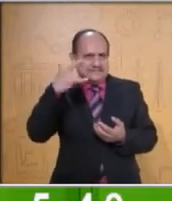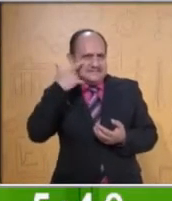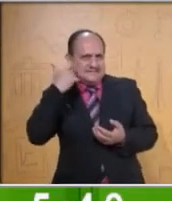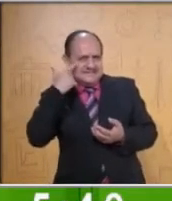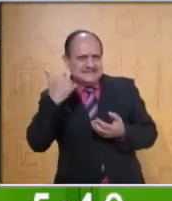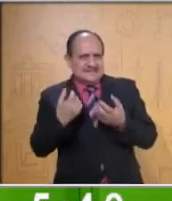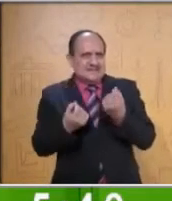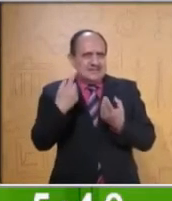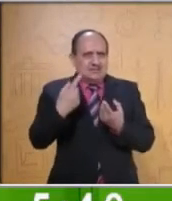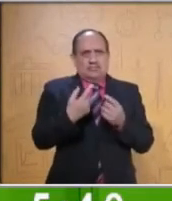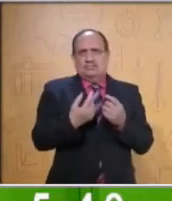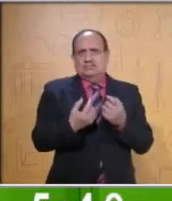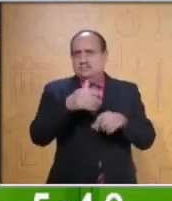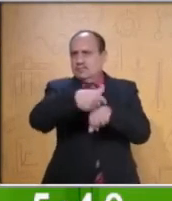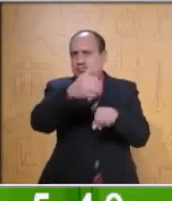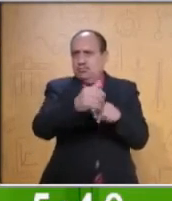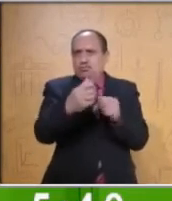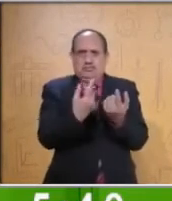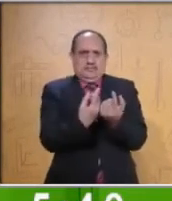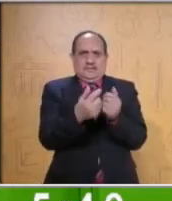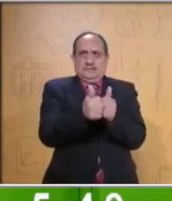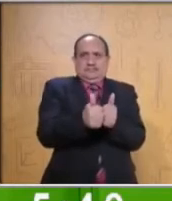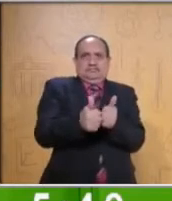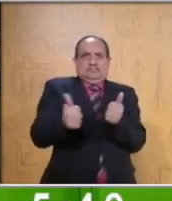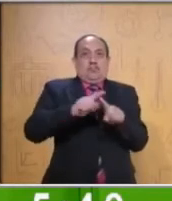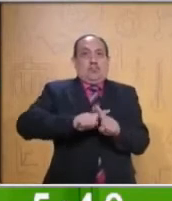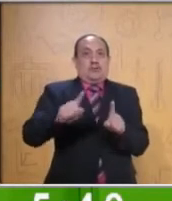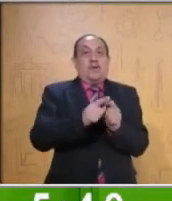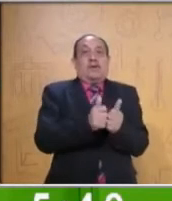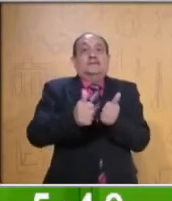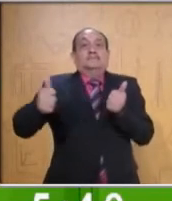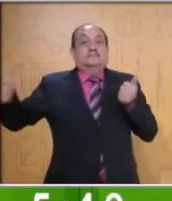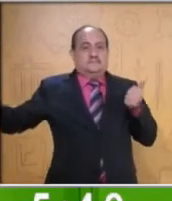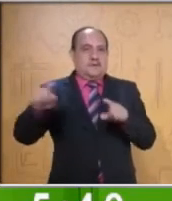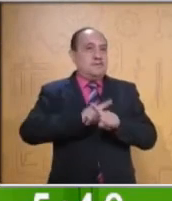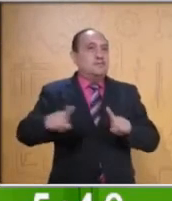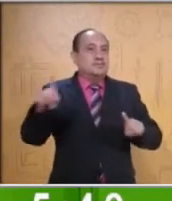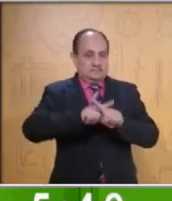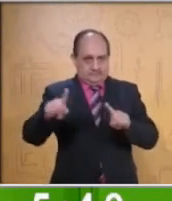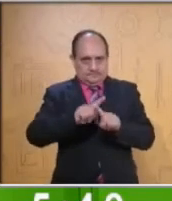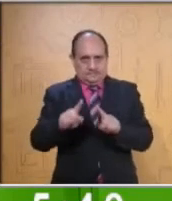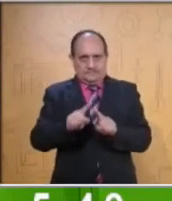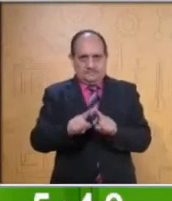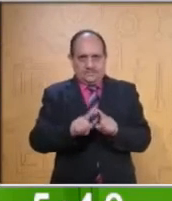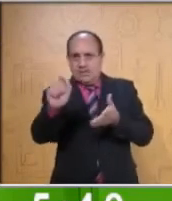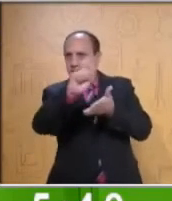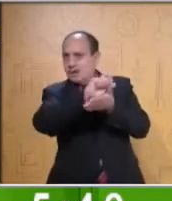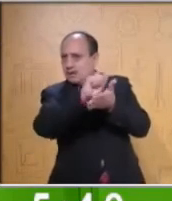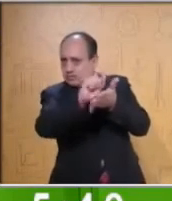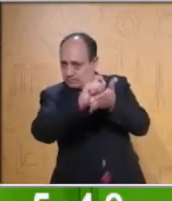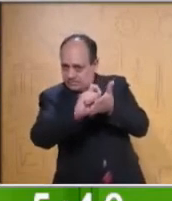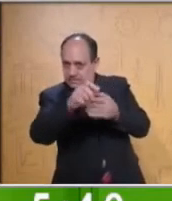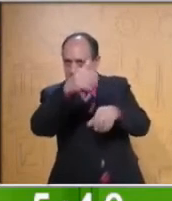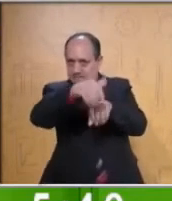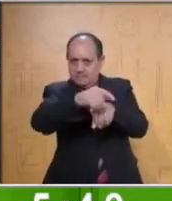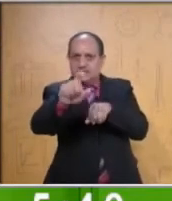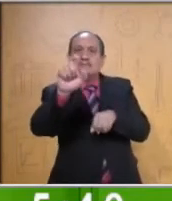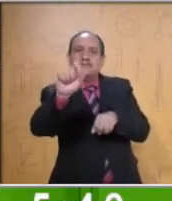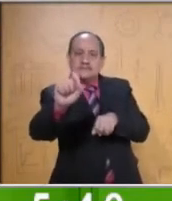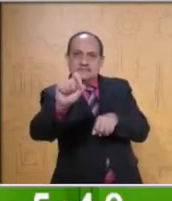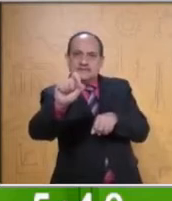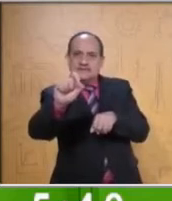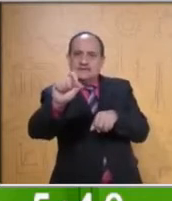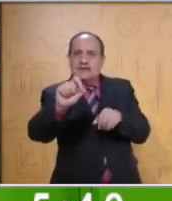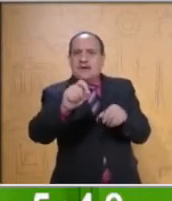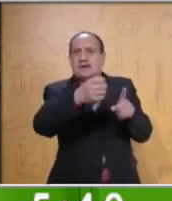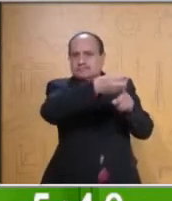encuentra muy alejado del conjunto de datos. Y yo anoté este 20 aquí, es decir, a todos